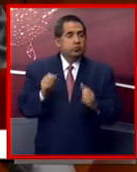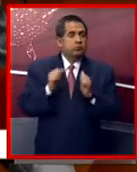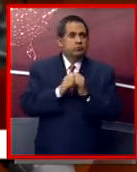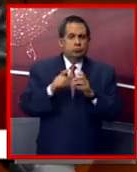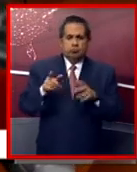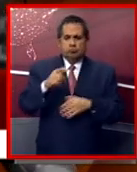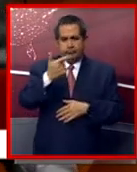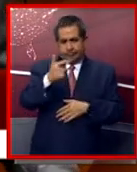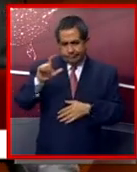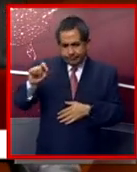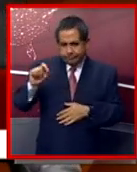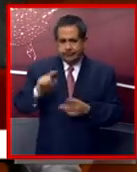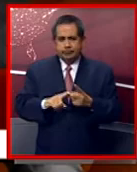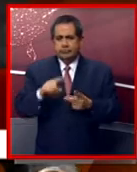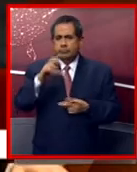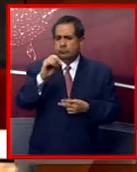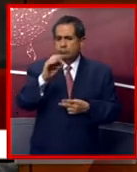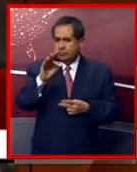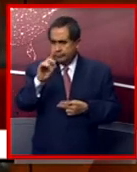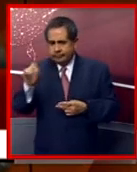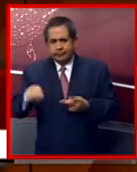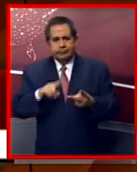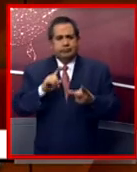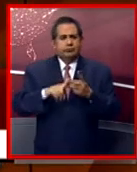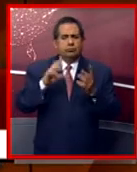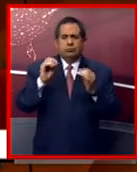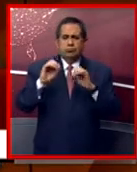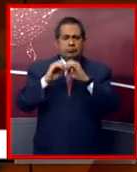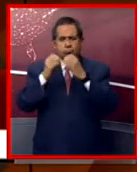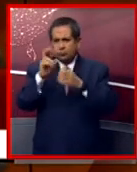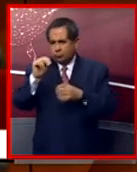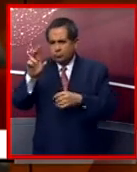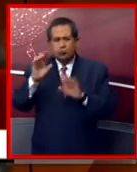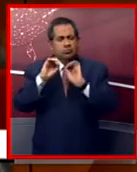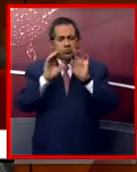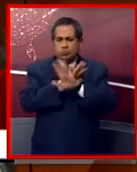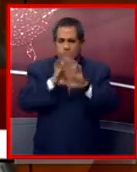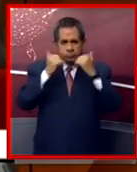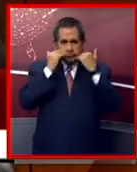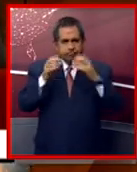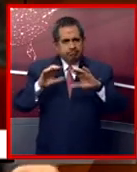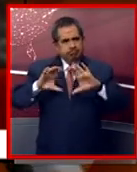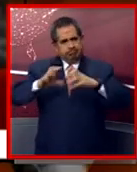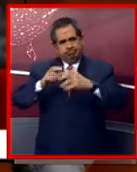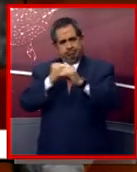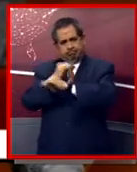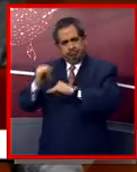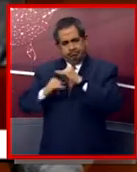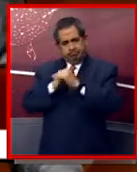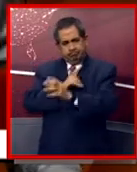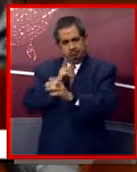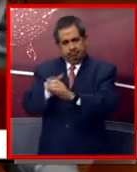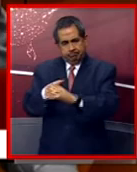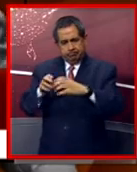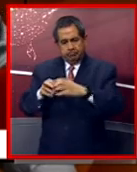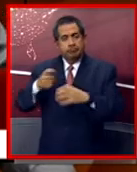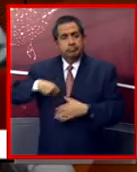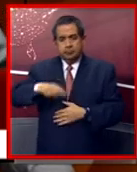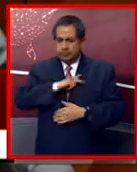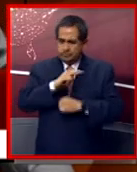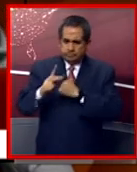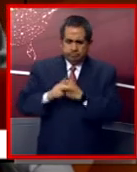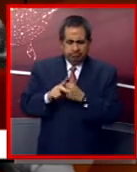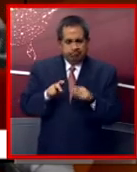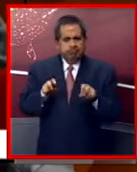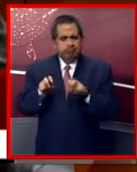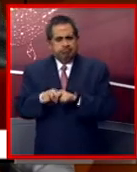del G20, de la PEC, de la OECD o de las Naciones Unidas o cualquier otro organismo internacional, nuestros países se centran